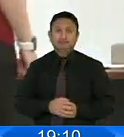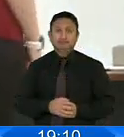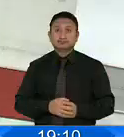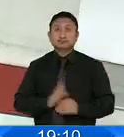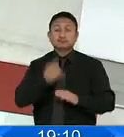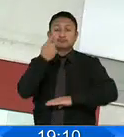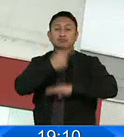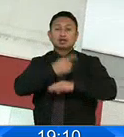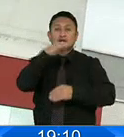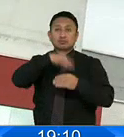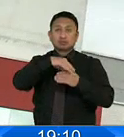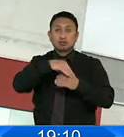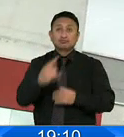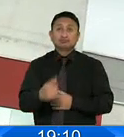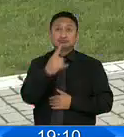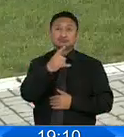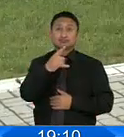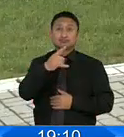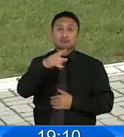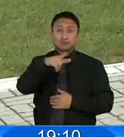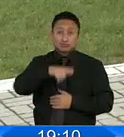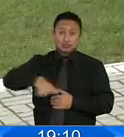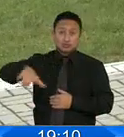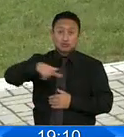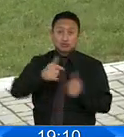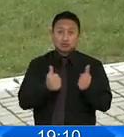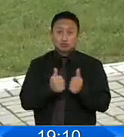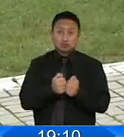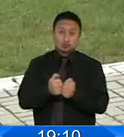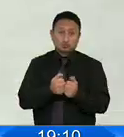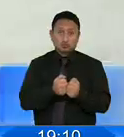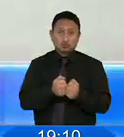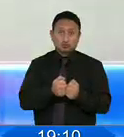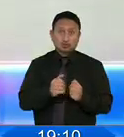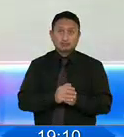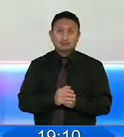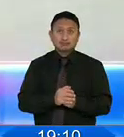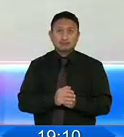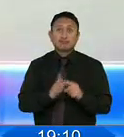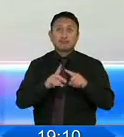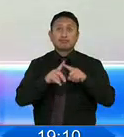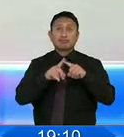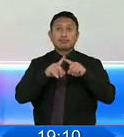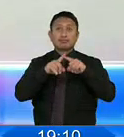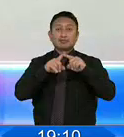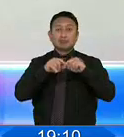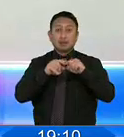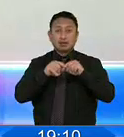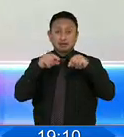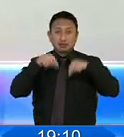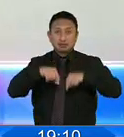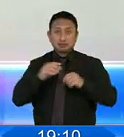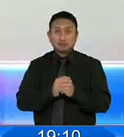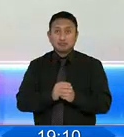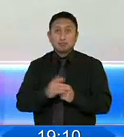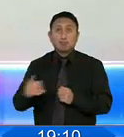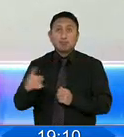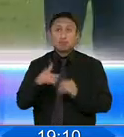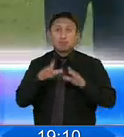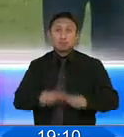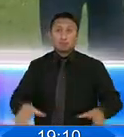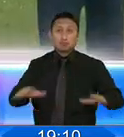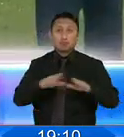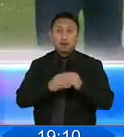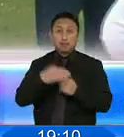drones sobrevolarán diversos recintos. Su permanencia en cada lugar dependerá de las circunstancias, pero se priorizarán aquellos espacios con mayor número